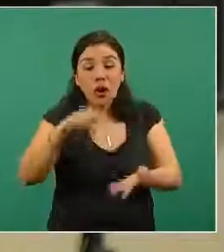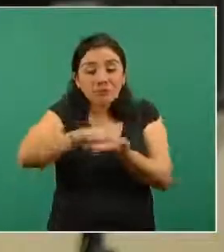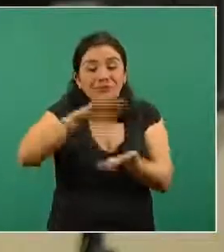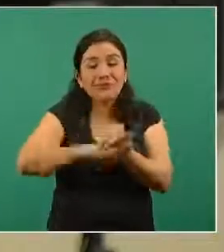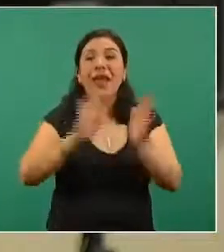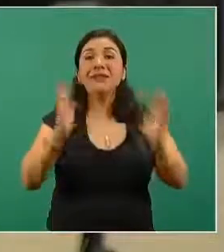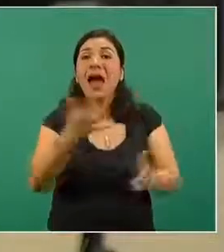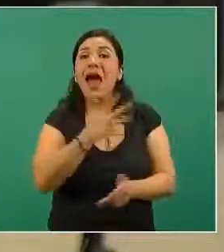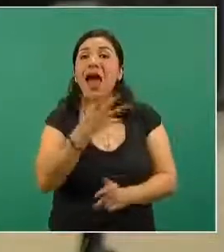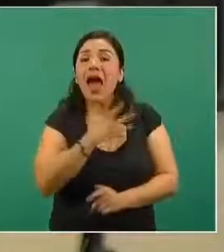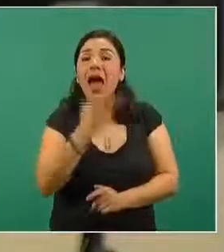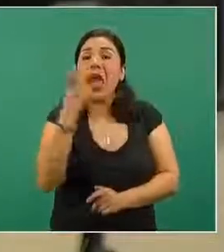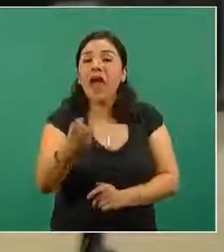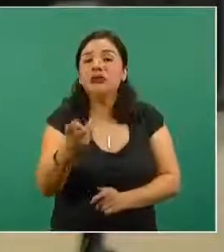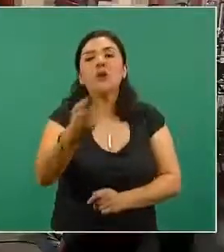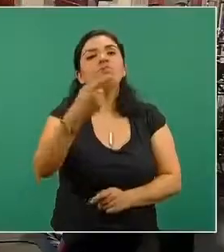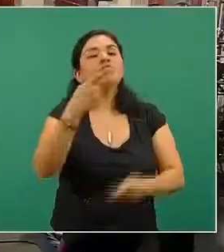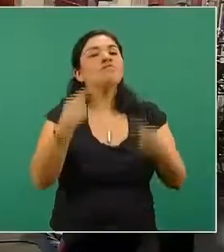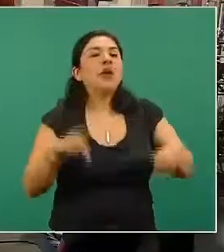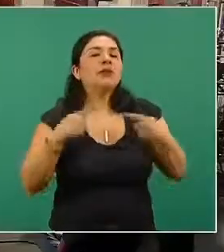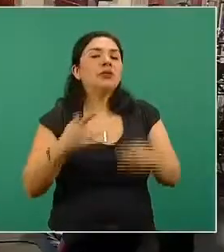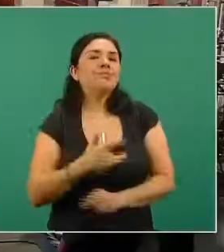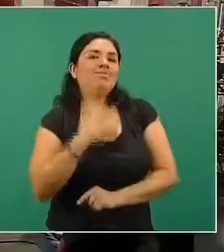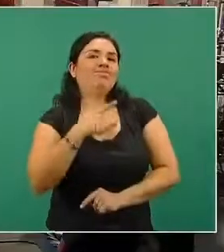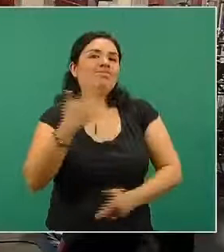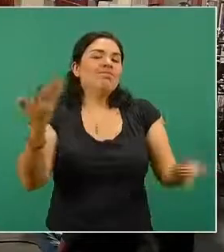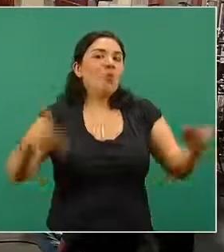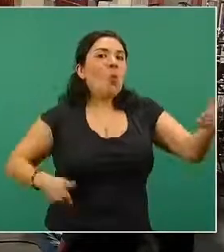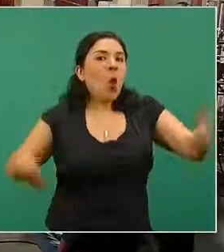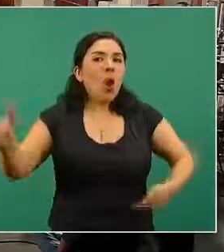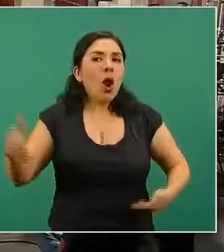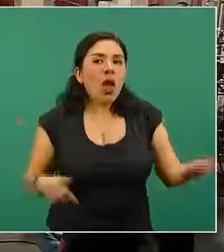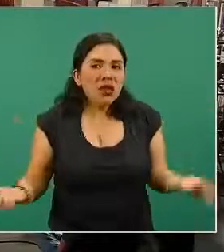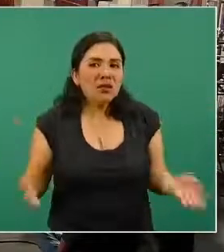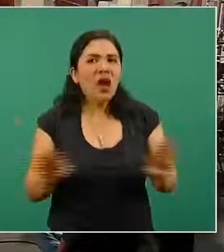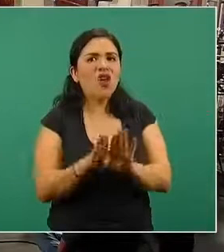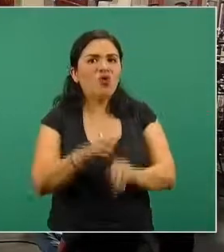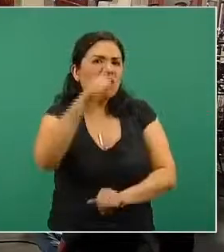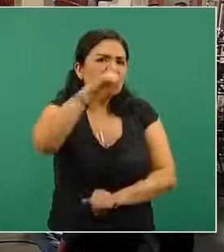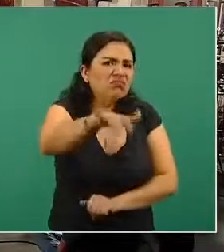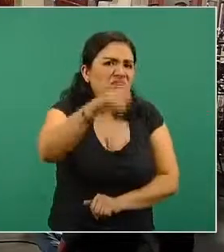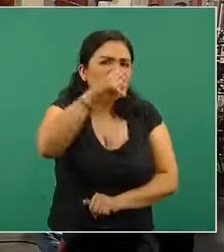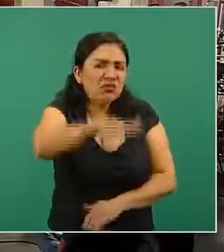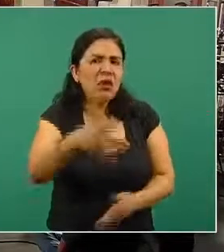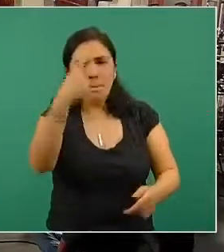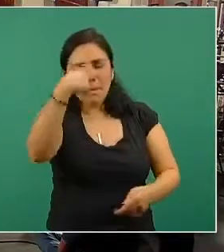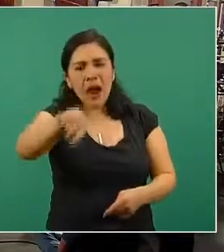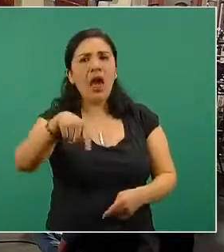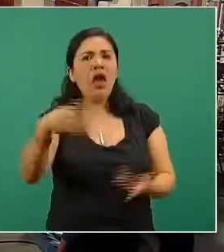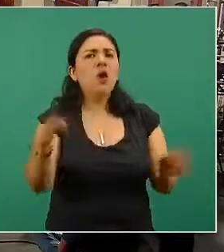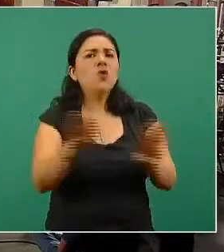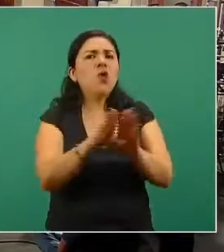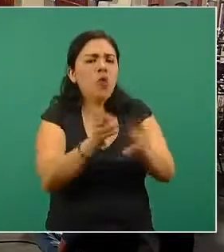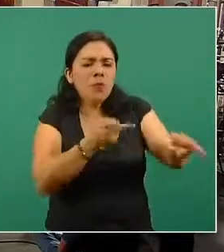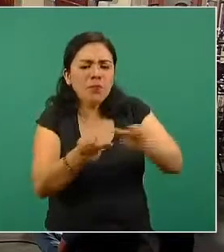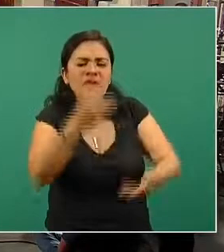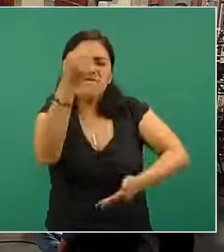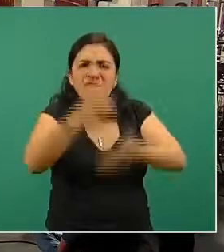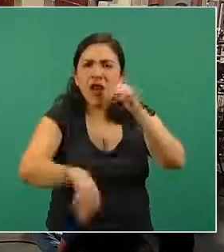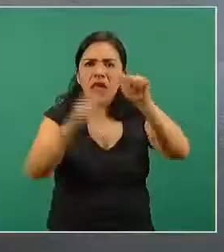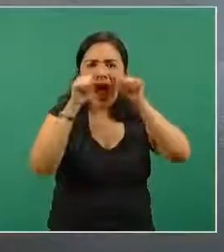registrado, generando una molestia, incluso pues algún tipo de reclamo hacia la mala estrategia